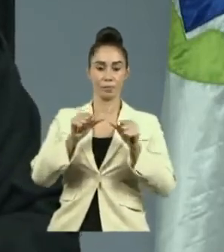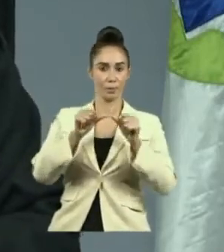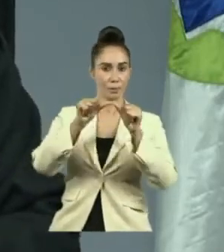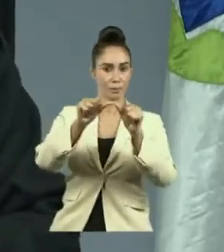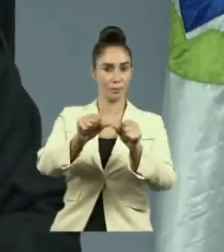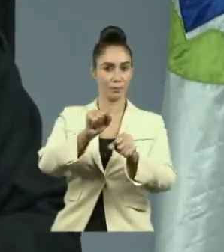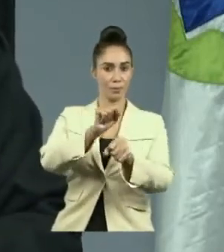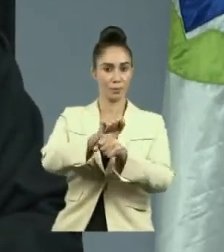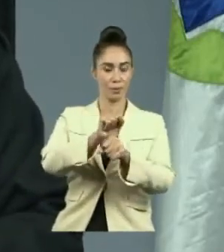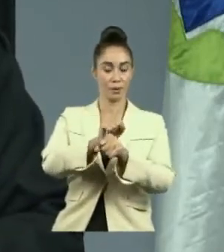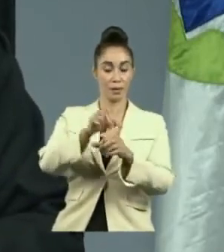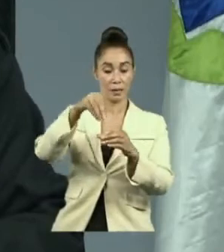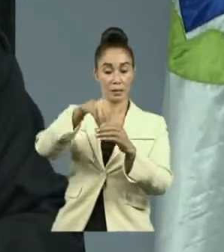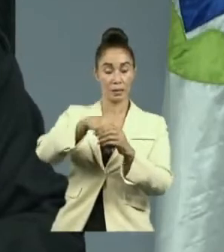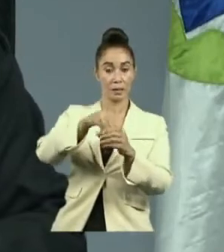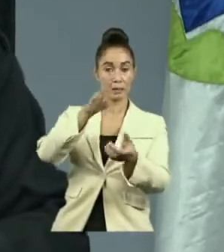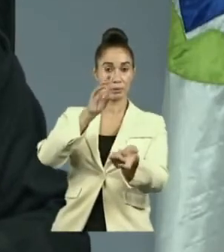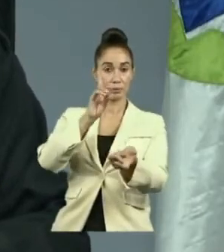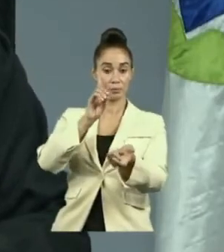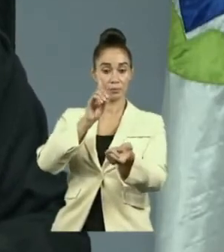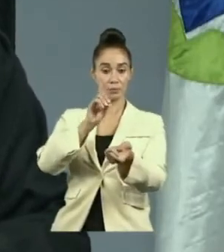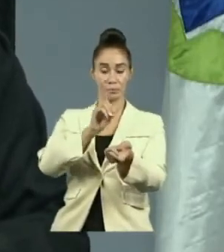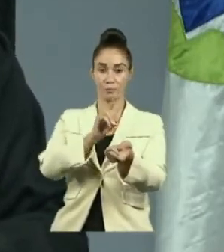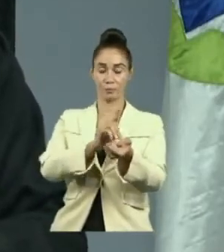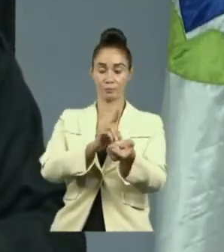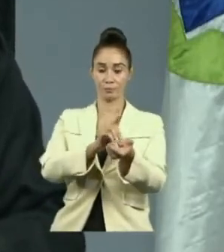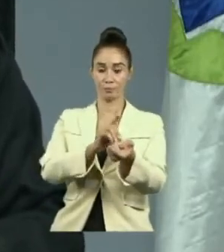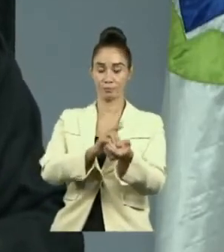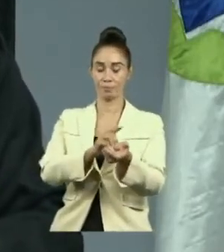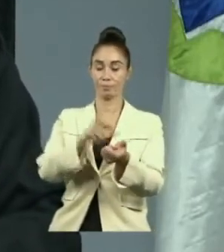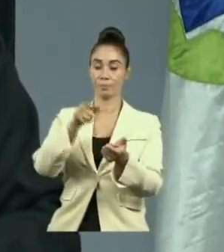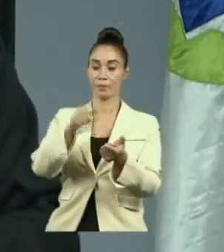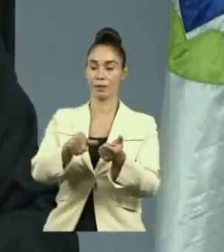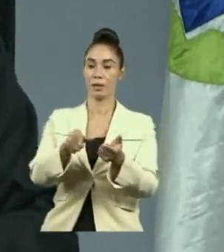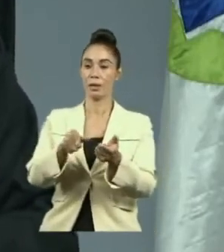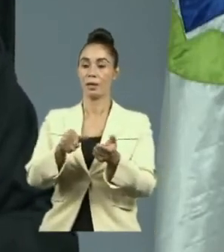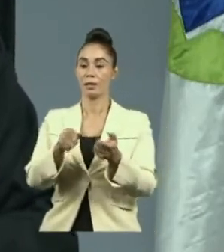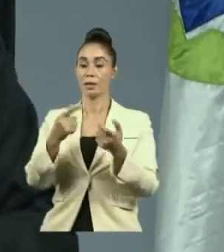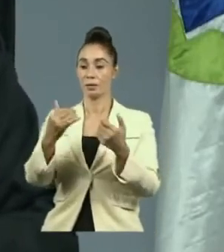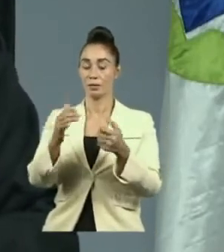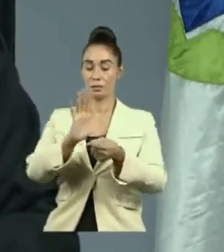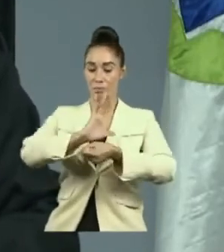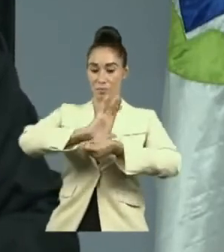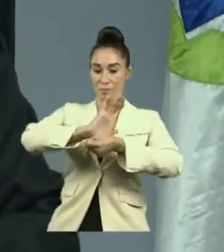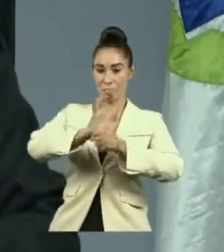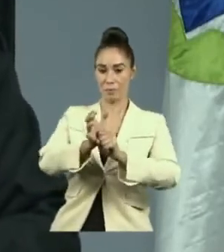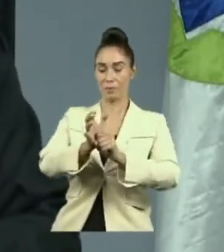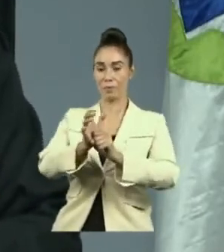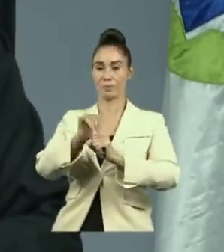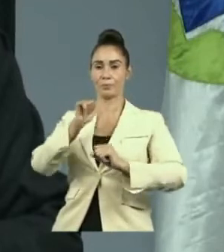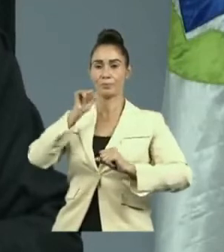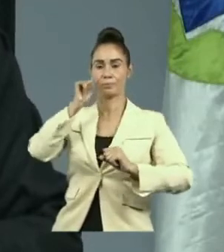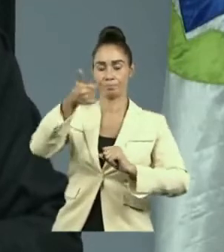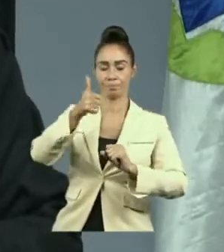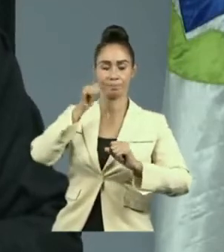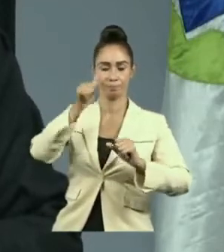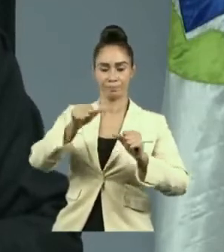personal médico y sanitario que ha caído en esta batalla contra el joven 16